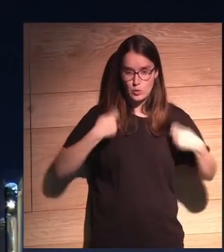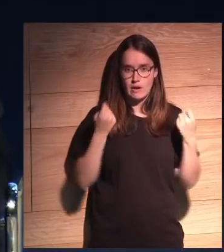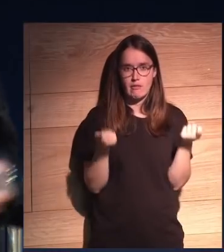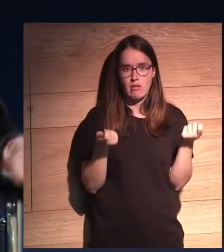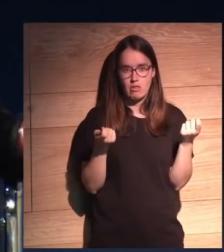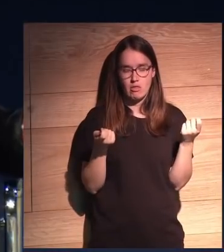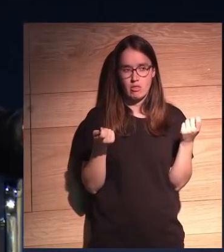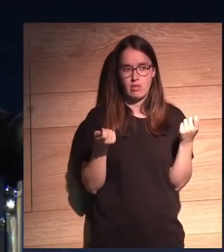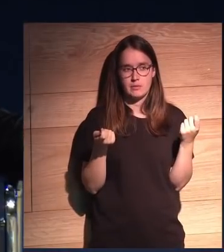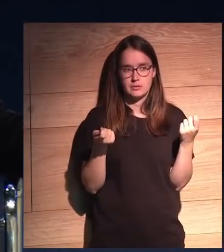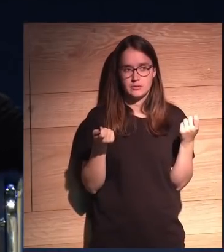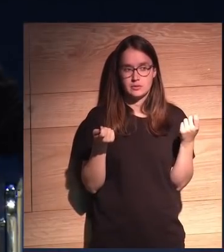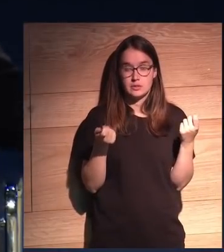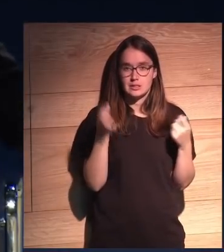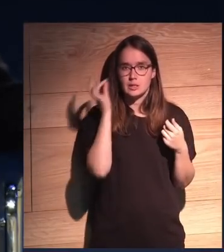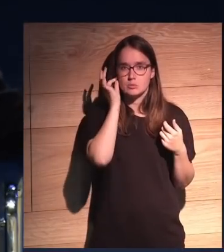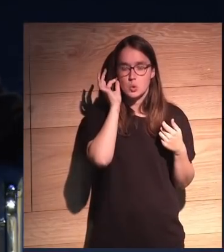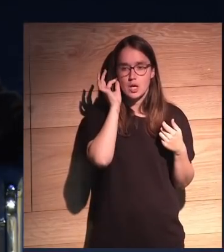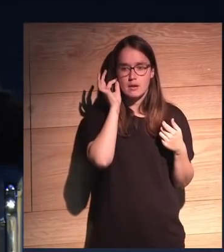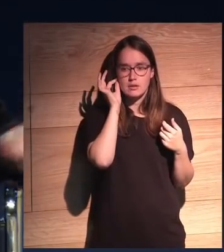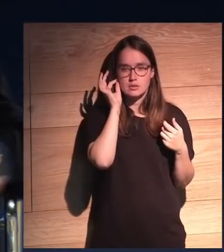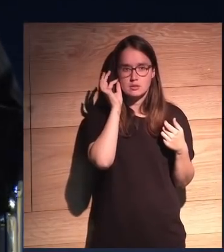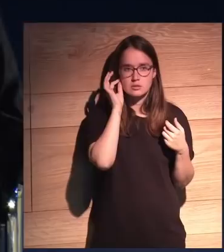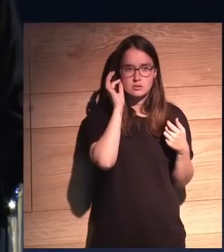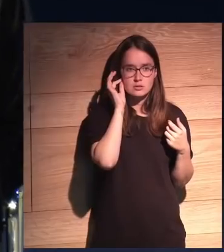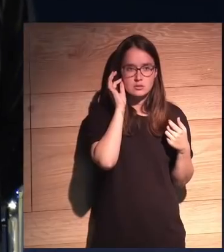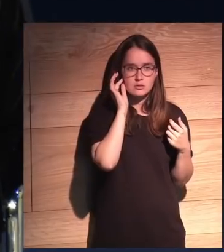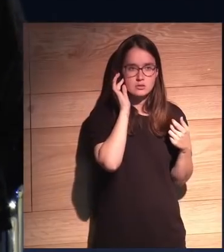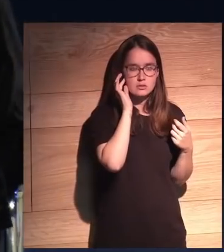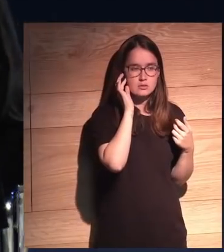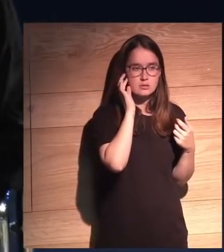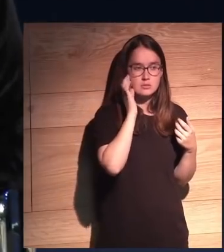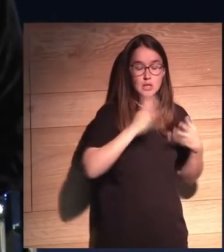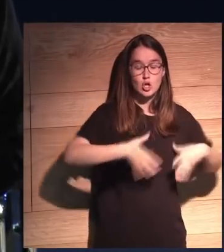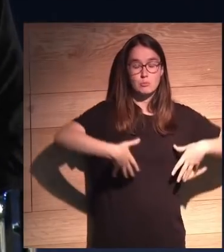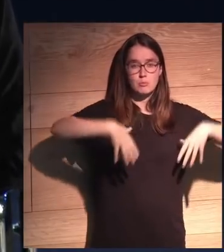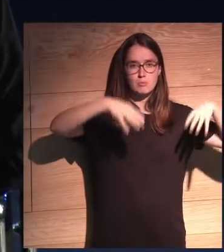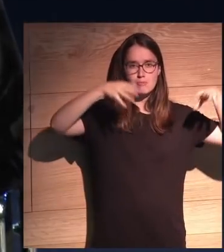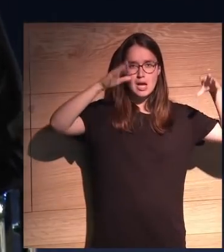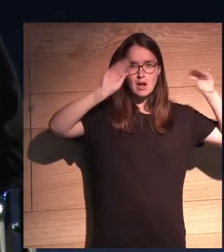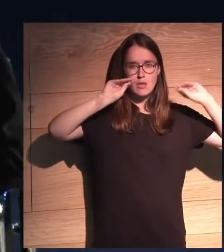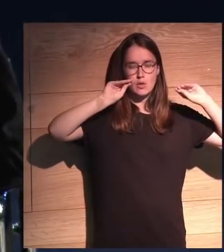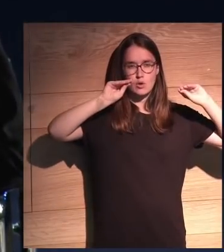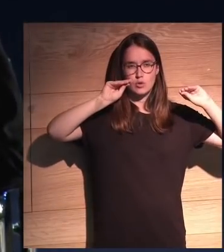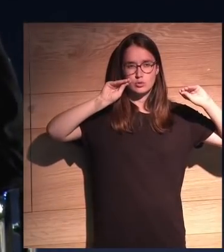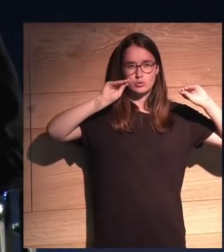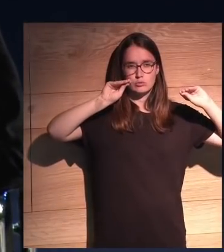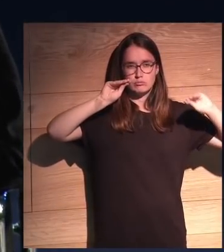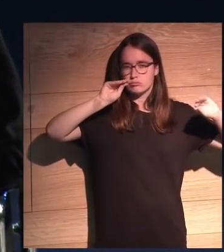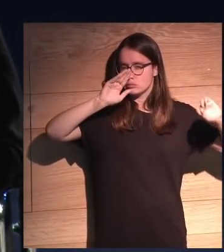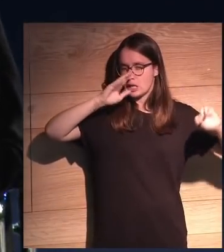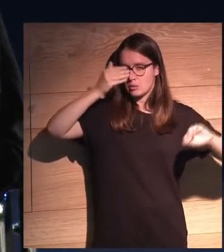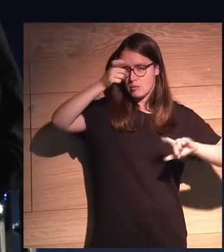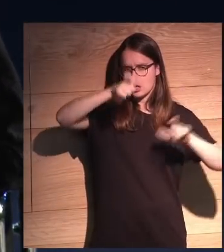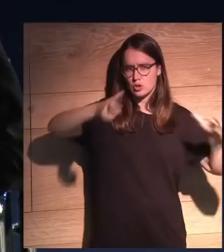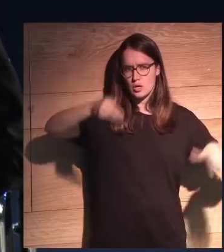naturalidad con la que estas mujeres se desplazaban por los palacios de los grandes comitentes,